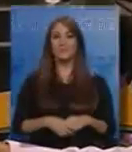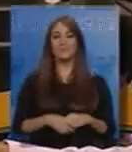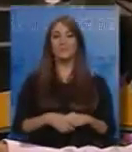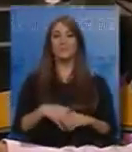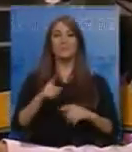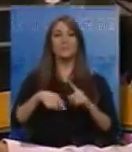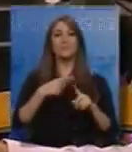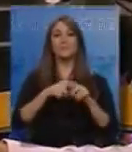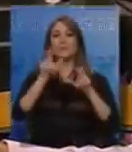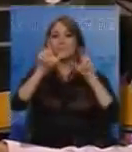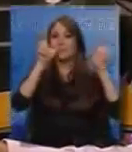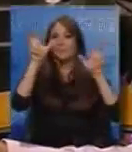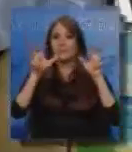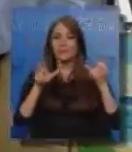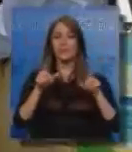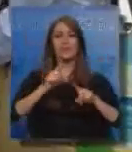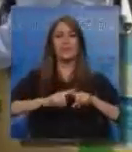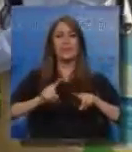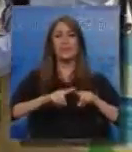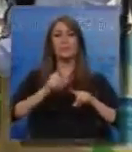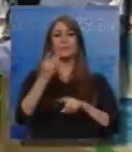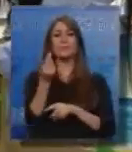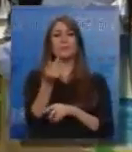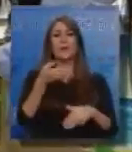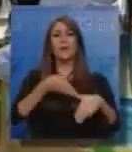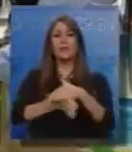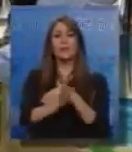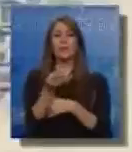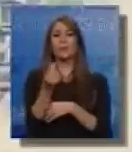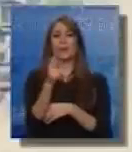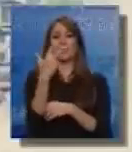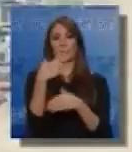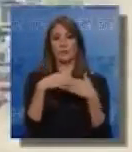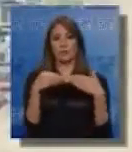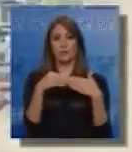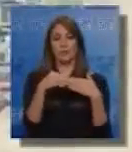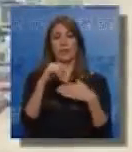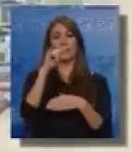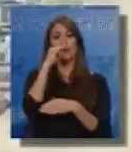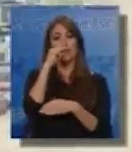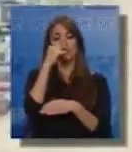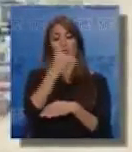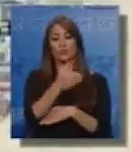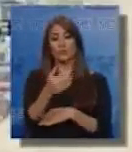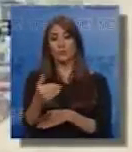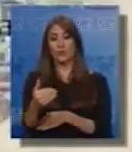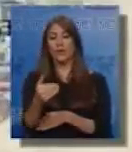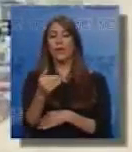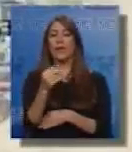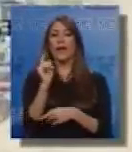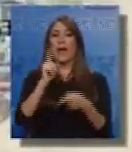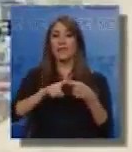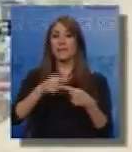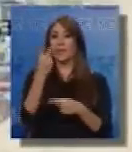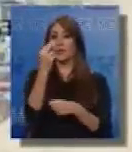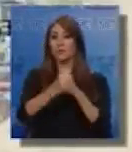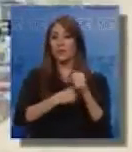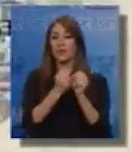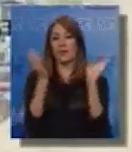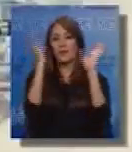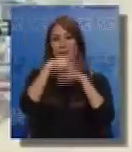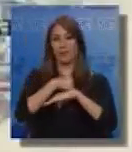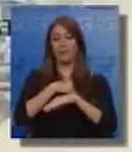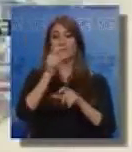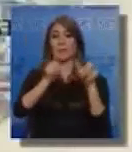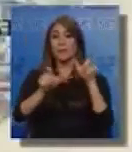museo itinerante, tendremos verbenas. El precio de las entradas es de $3. Niños hasta 12 años ingresan gratis. Y personas